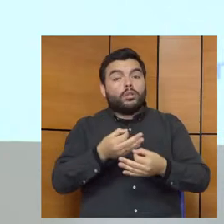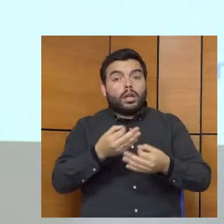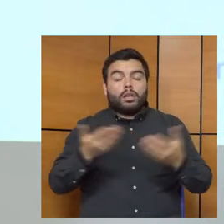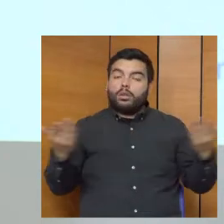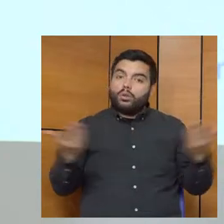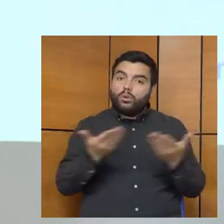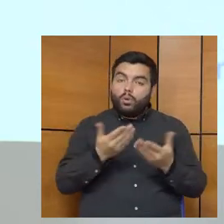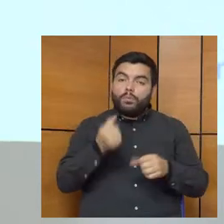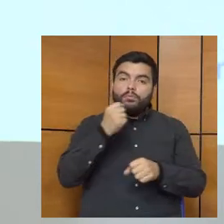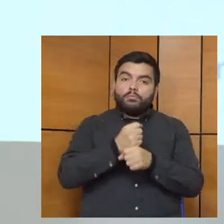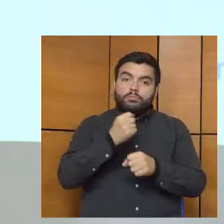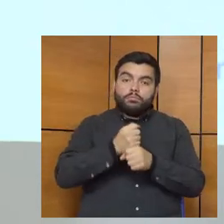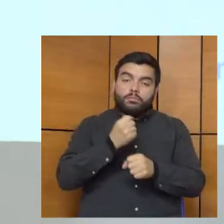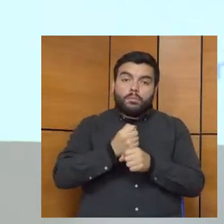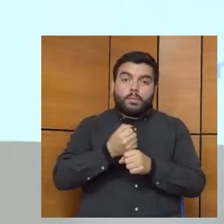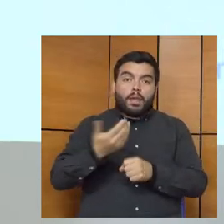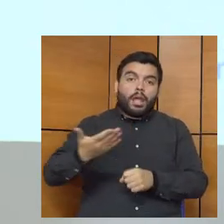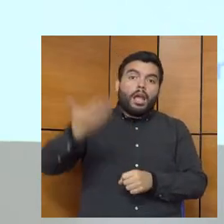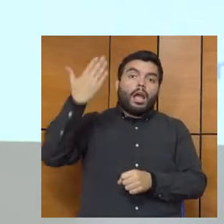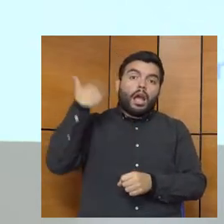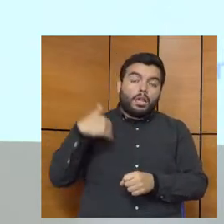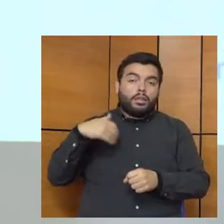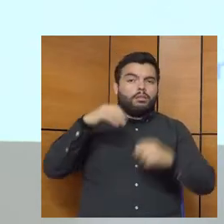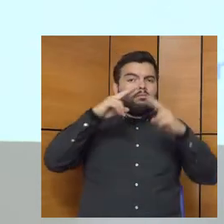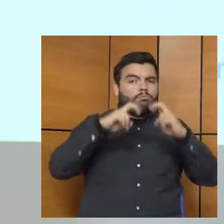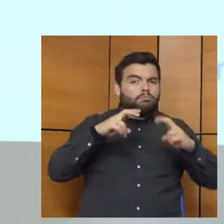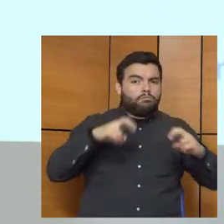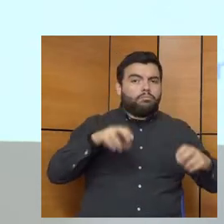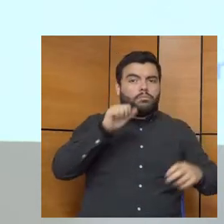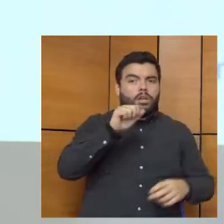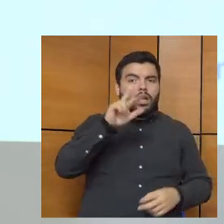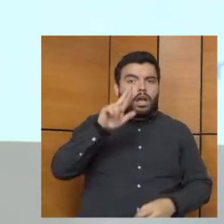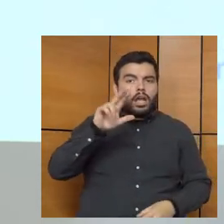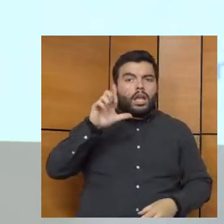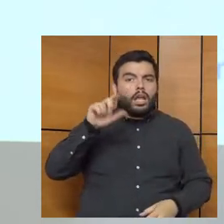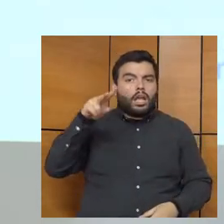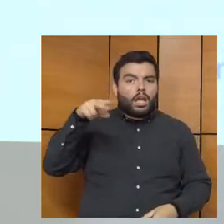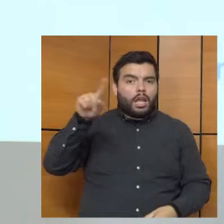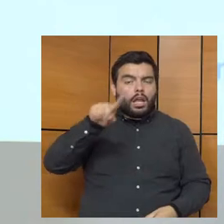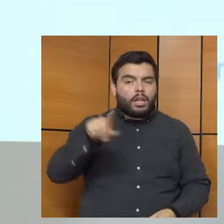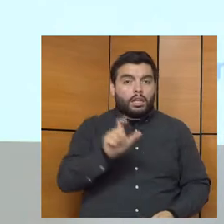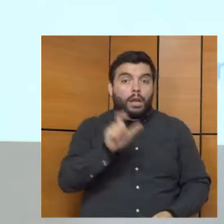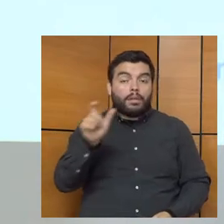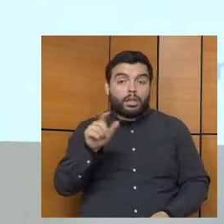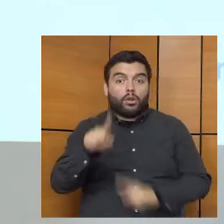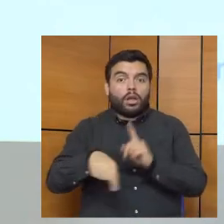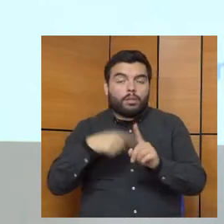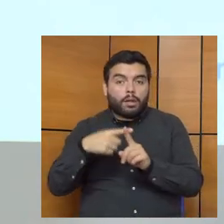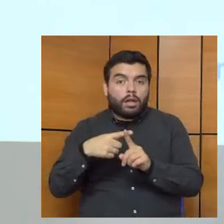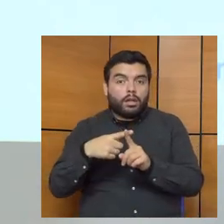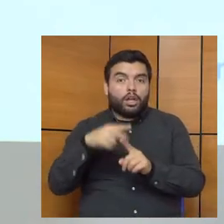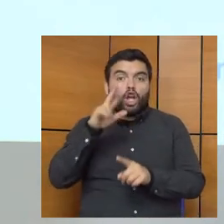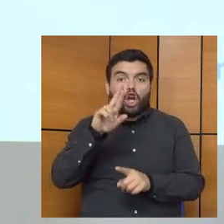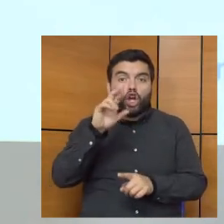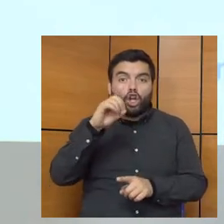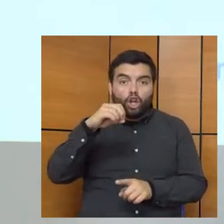los trabajos que hemos hecho con el doctor Arena, después también con el doctor